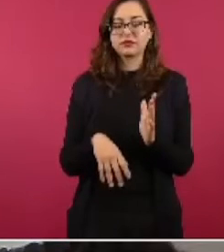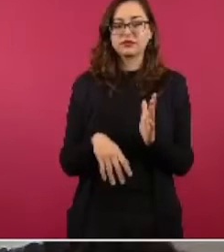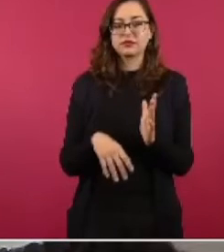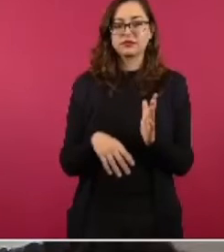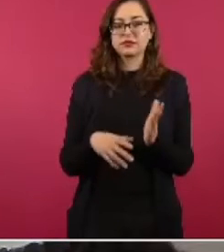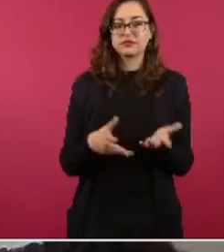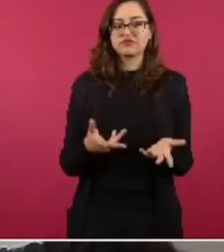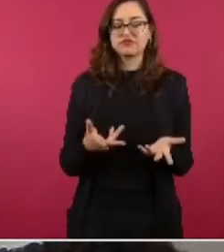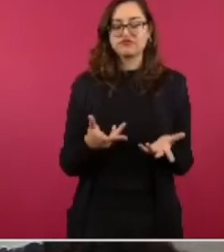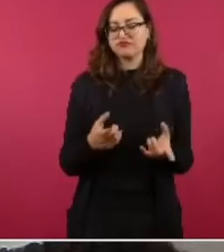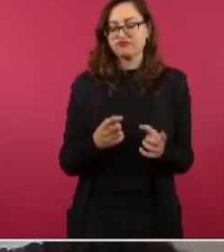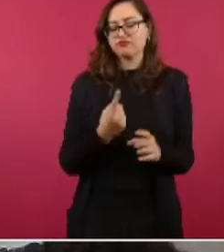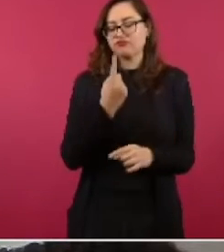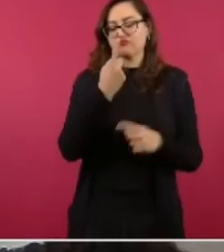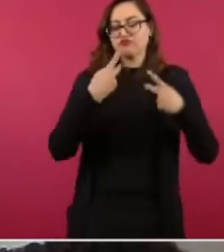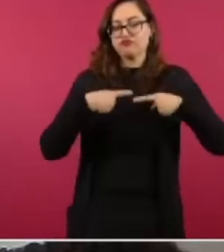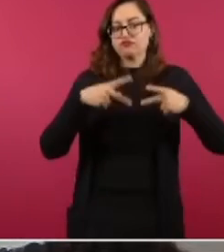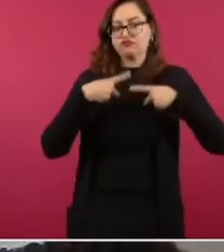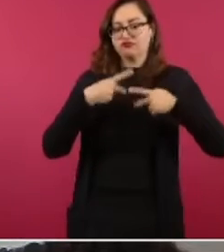los opositores